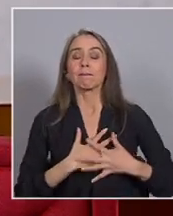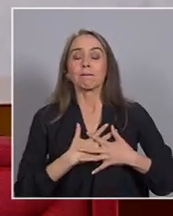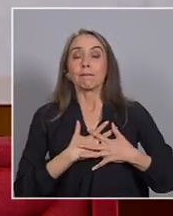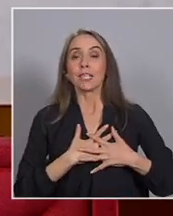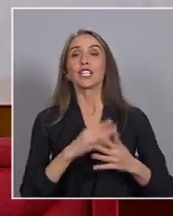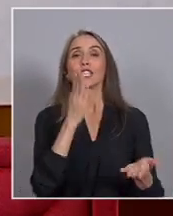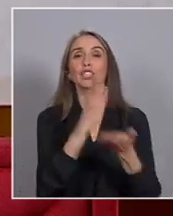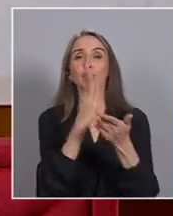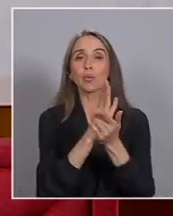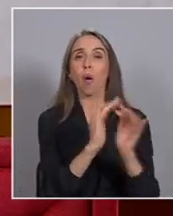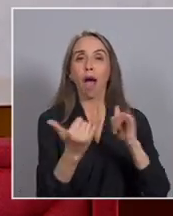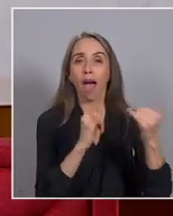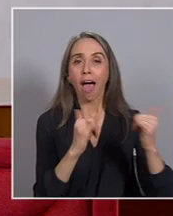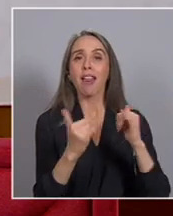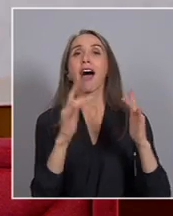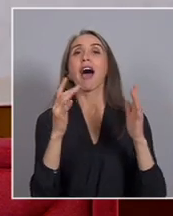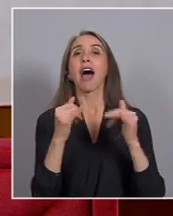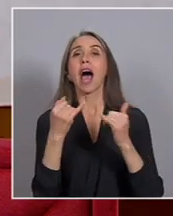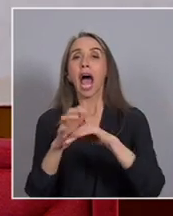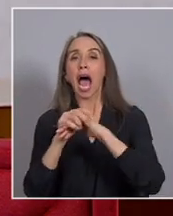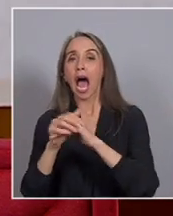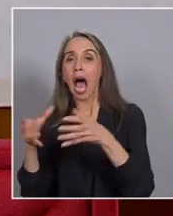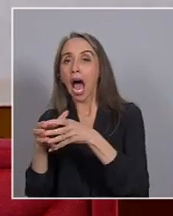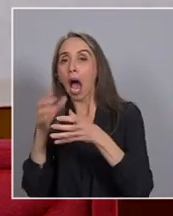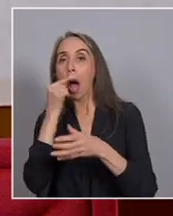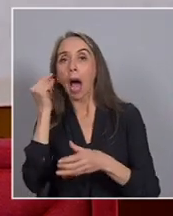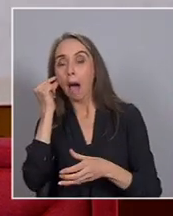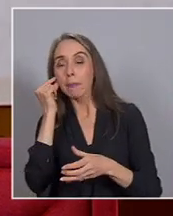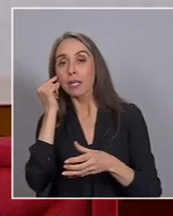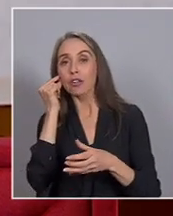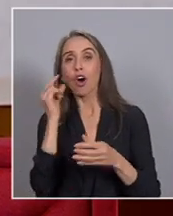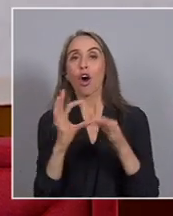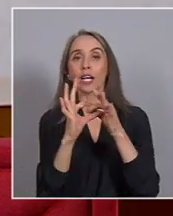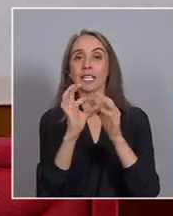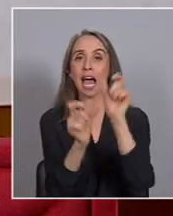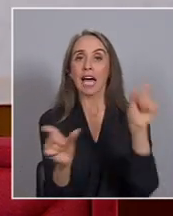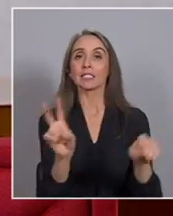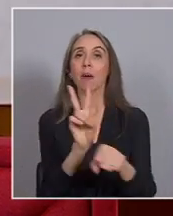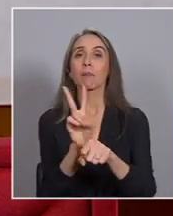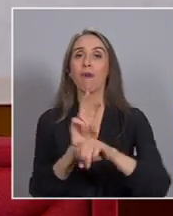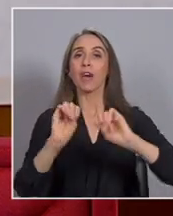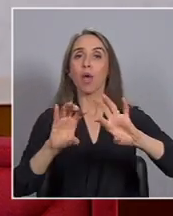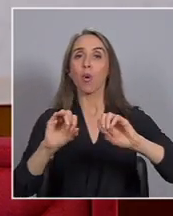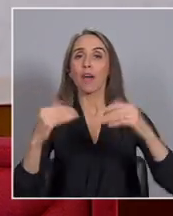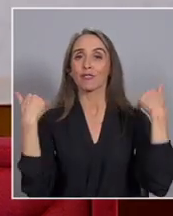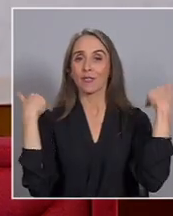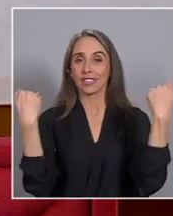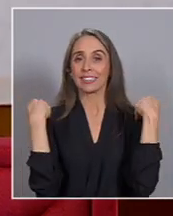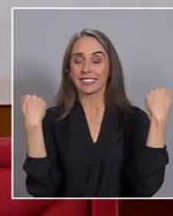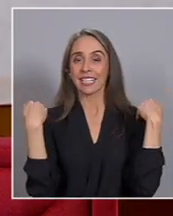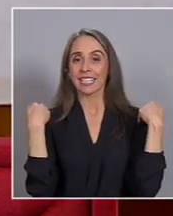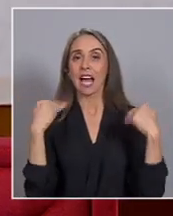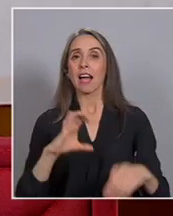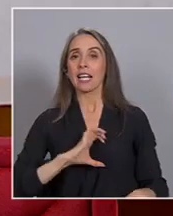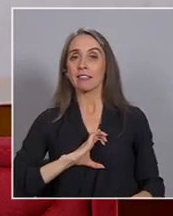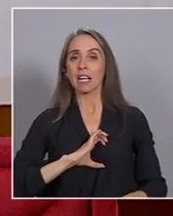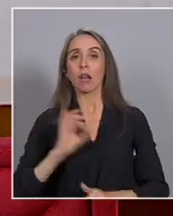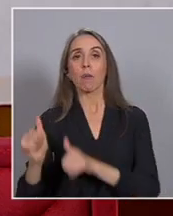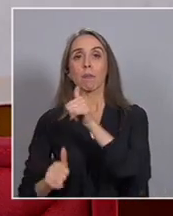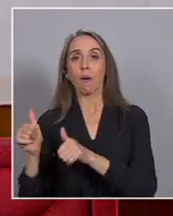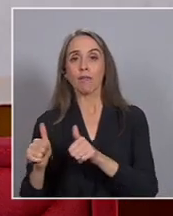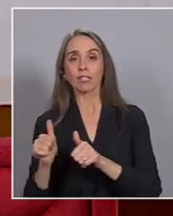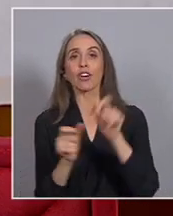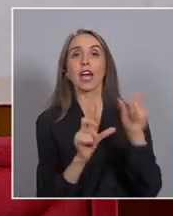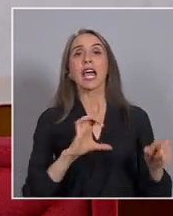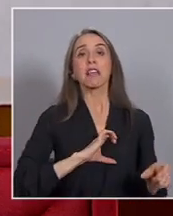en colegios, grupos de amigos y amigas. Gracias a los profes de educación física, a los entrenadores profesionales y